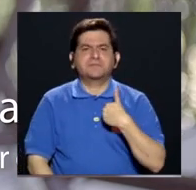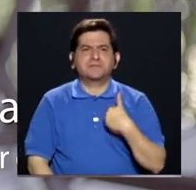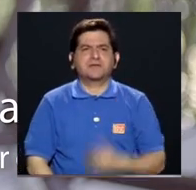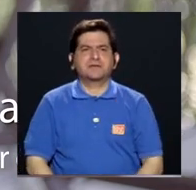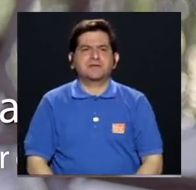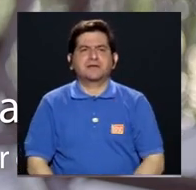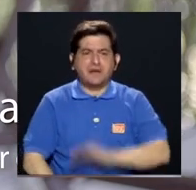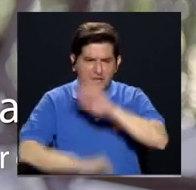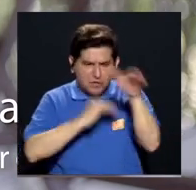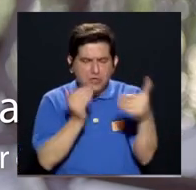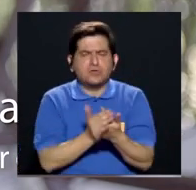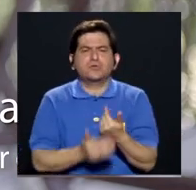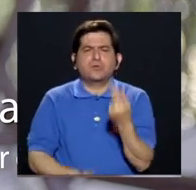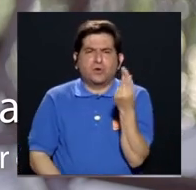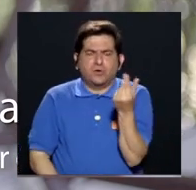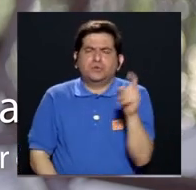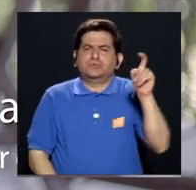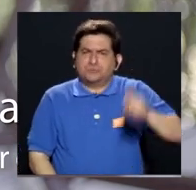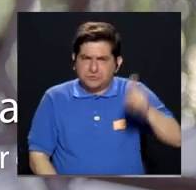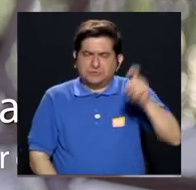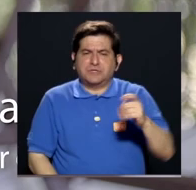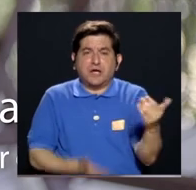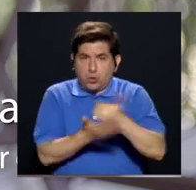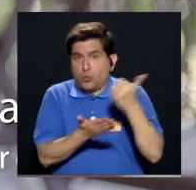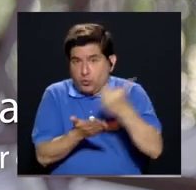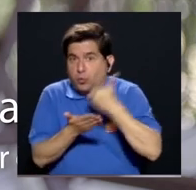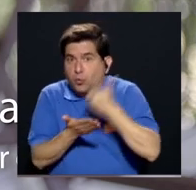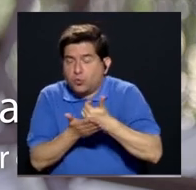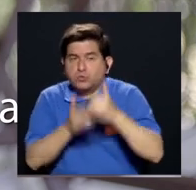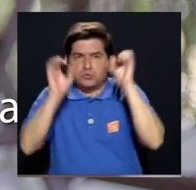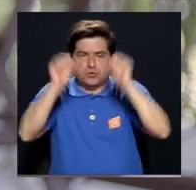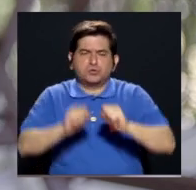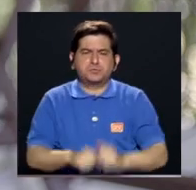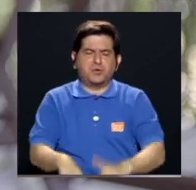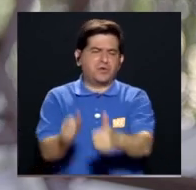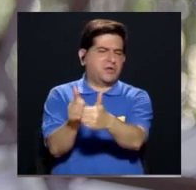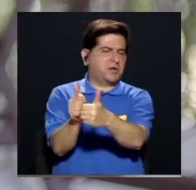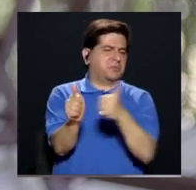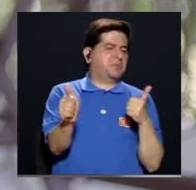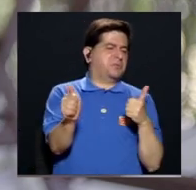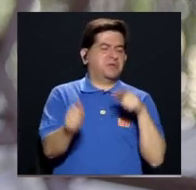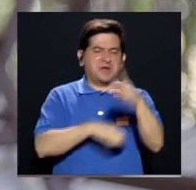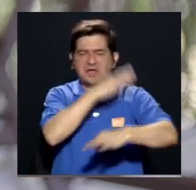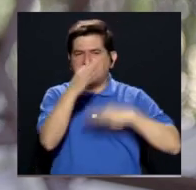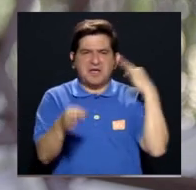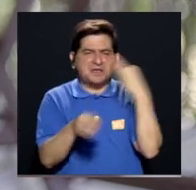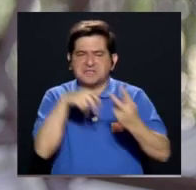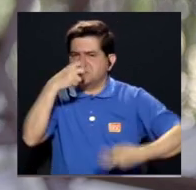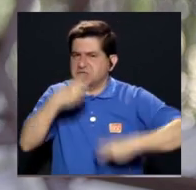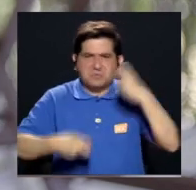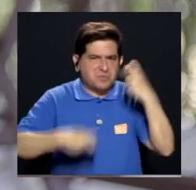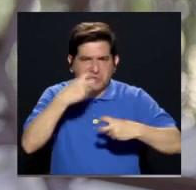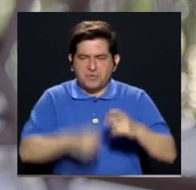los recursos suficientes para empezar a dejar atrás este tipo de problemas y de